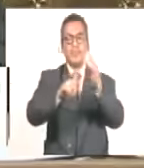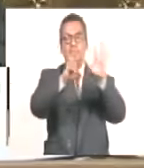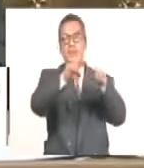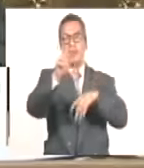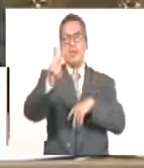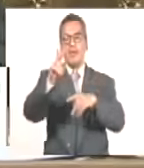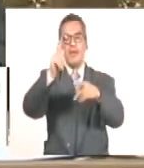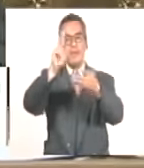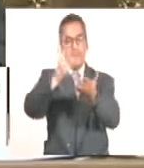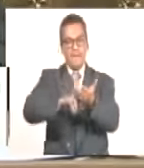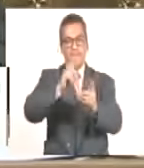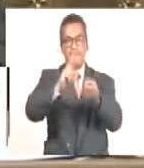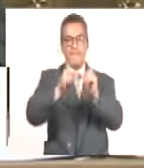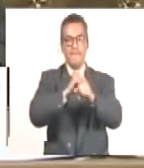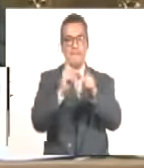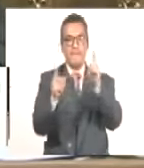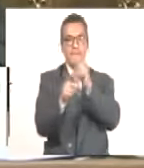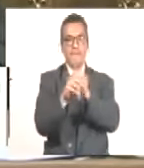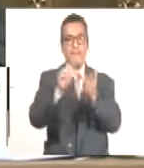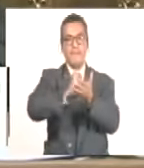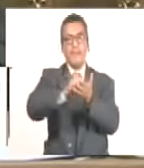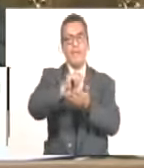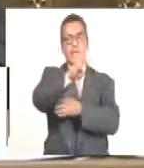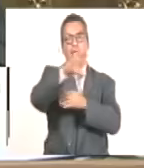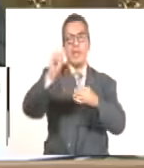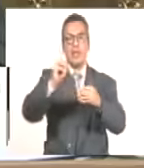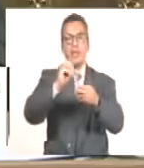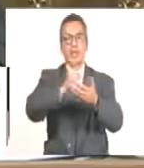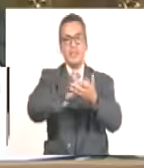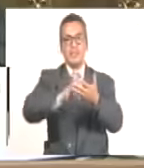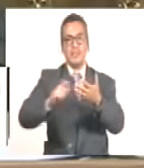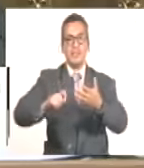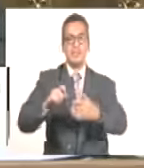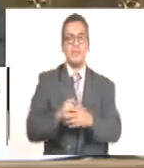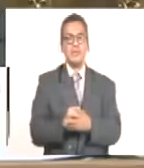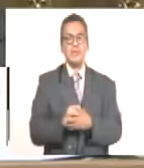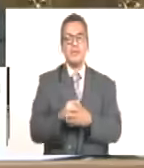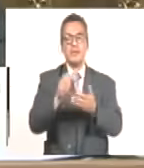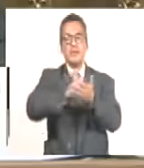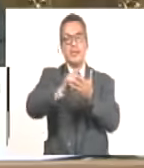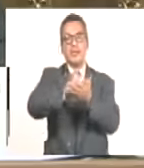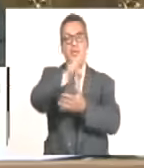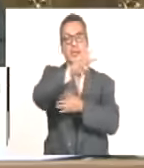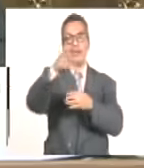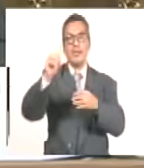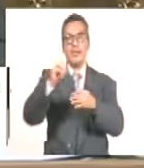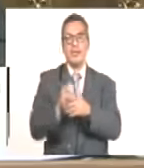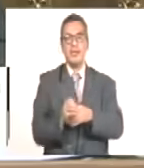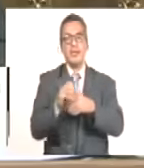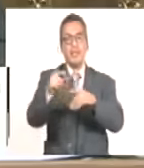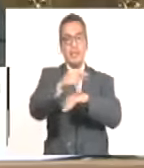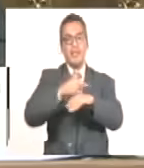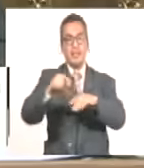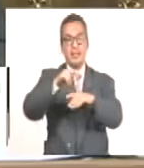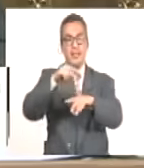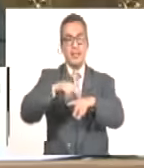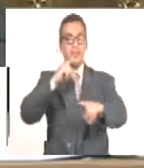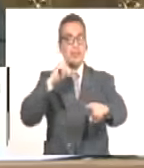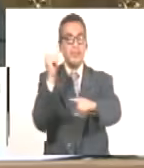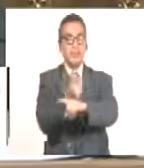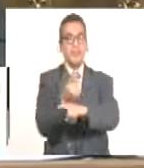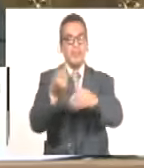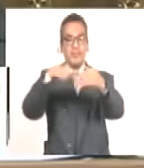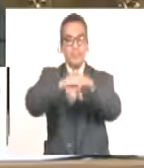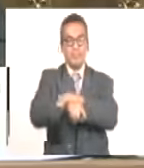92. Se propone aprobar con modificación el contenido del artículo 40, el cual queda redactado en los siguientes términos. Artículo 40. El Estado venezolano está en la obligación